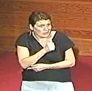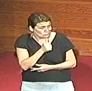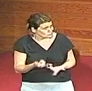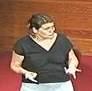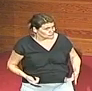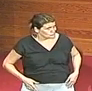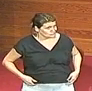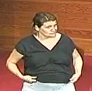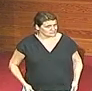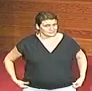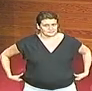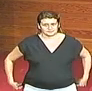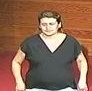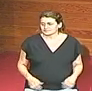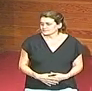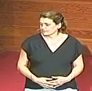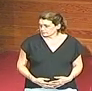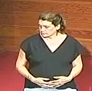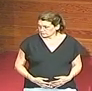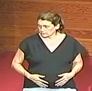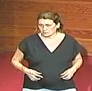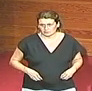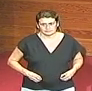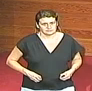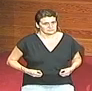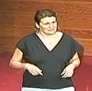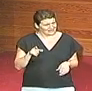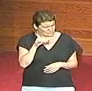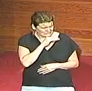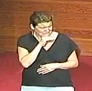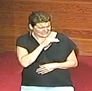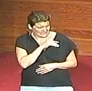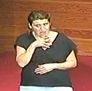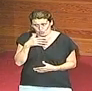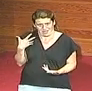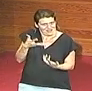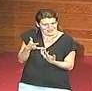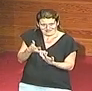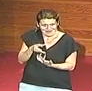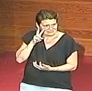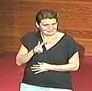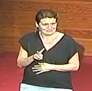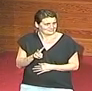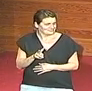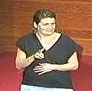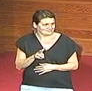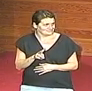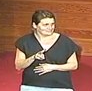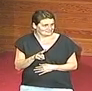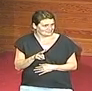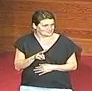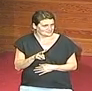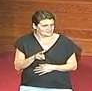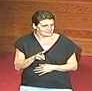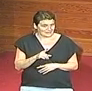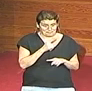Bueno, esto es triste, ¿eh? Lo estamos viendo en la guerra. La mitad de los periodistas y